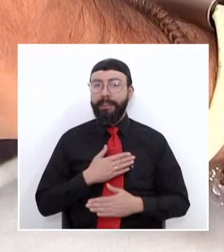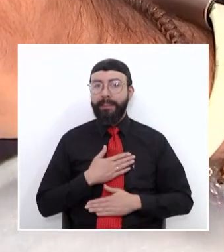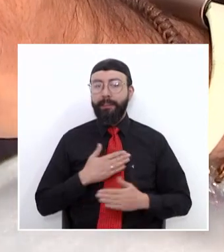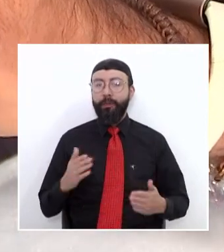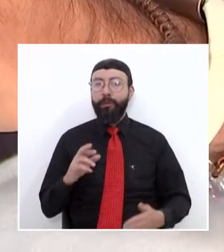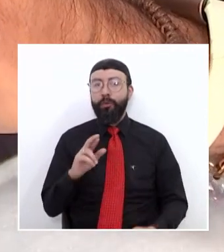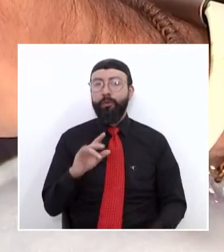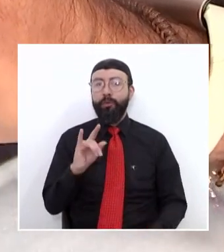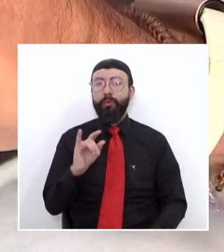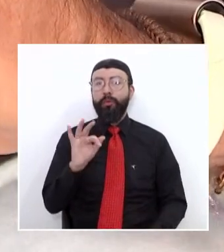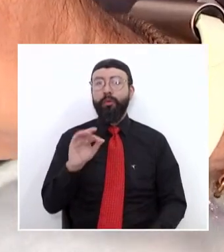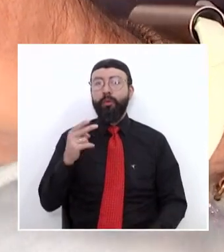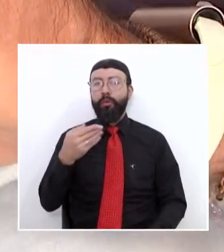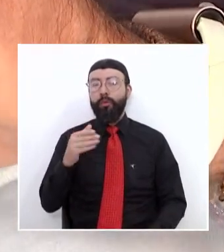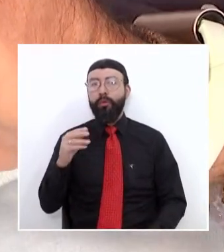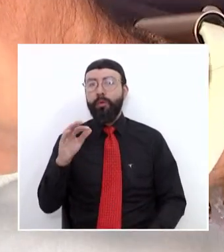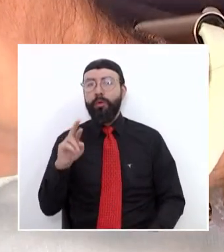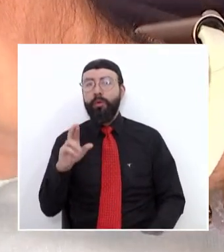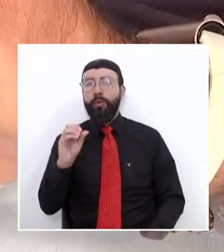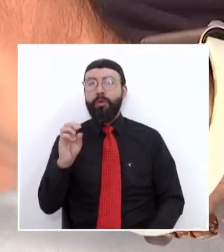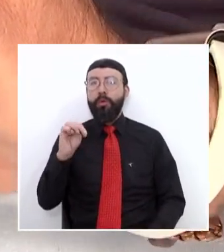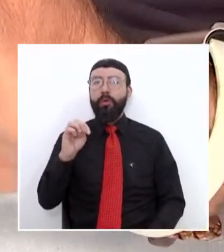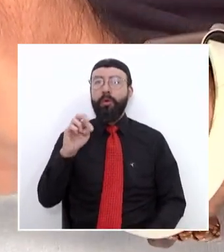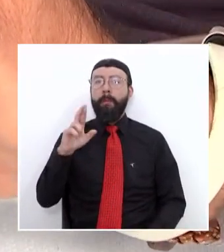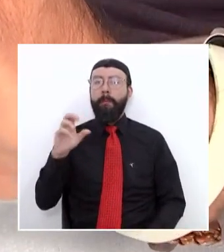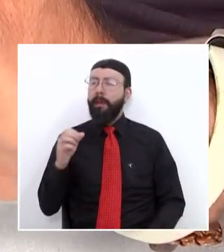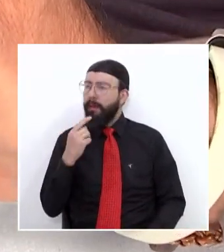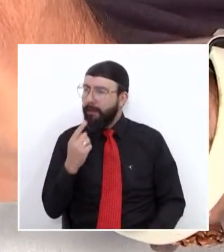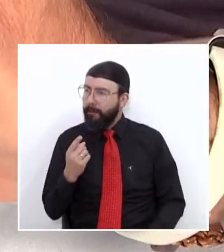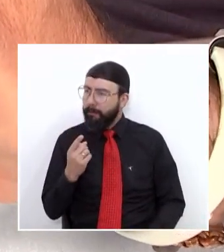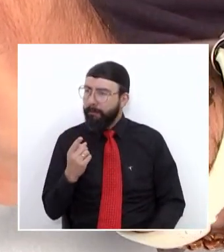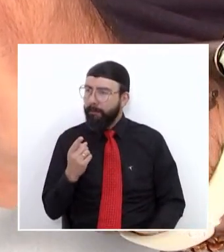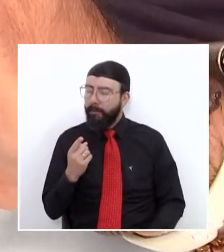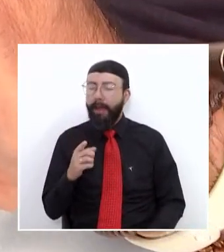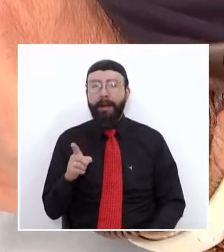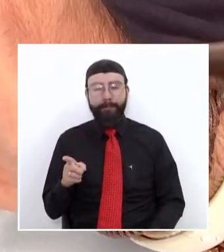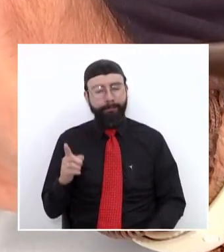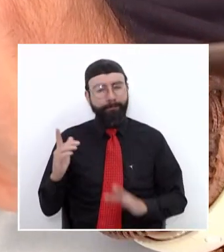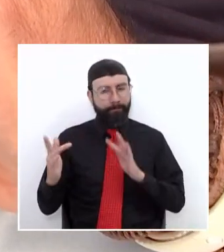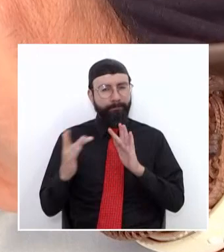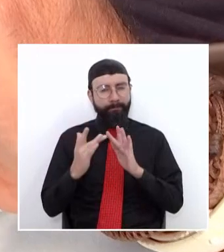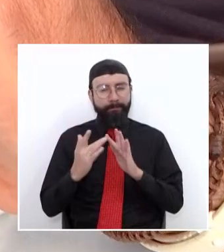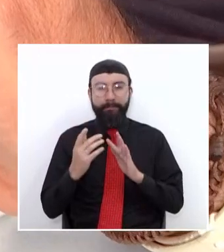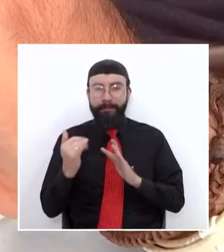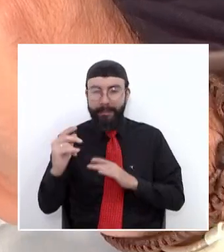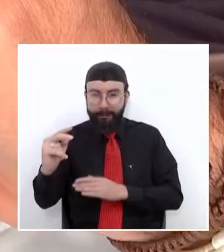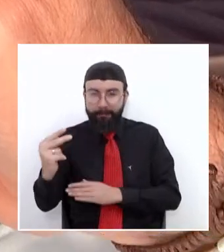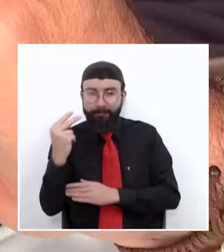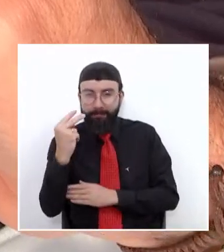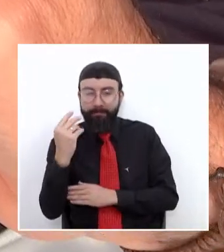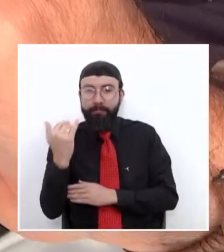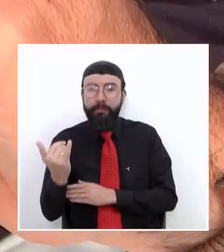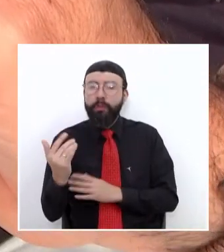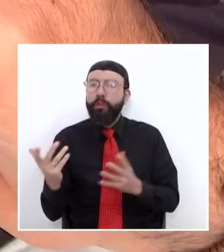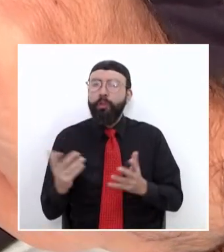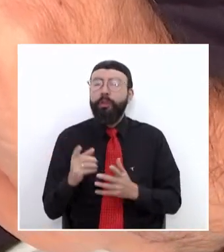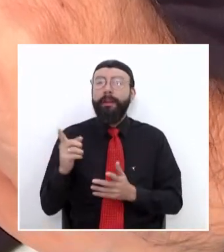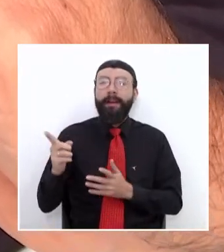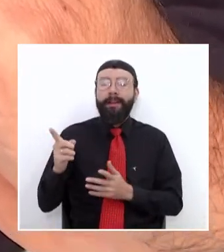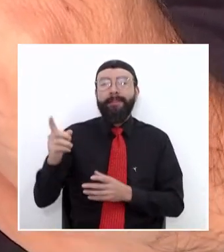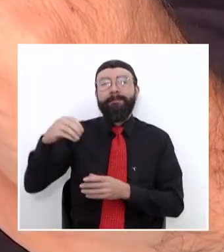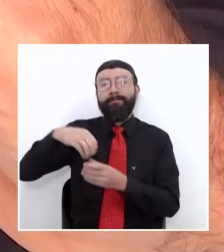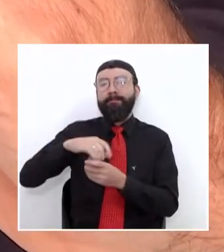Romero. A ver, acá un saludo a Ruth Romero que está conectada con nosotros desde New